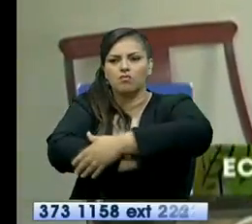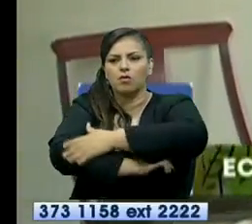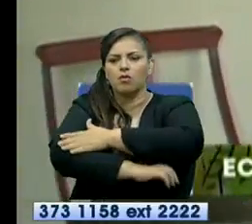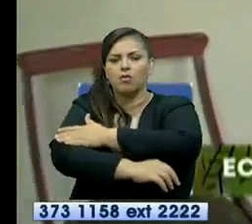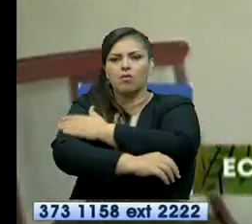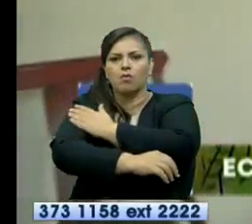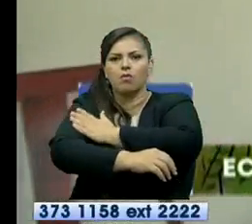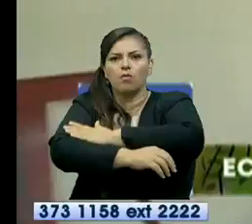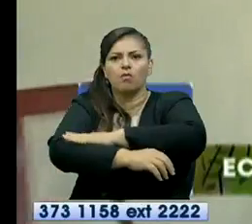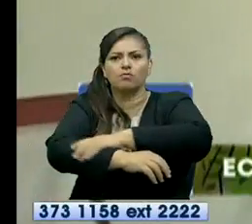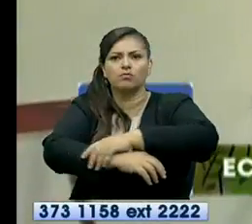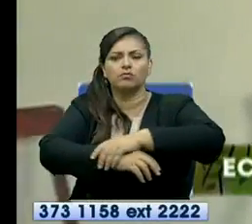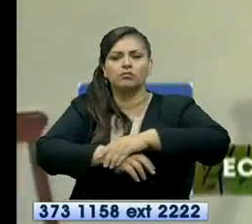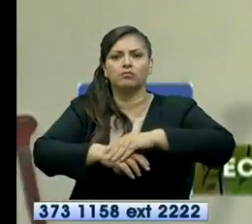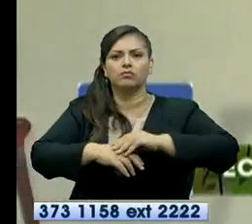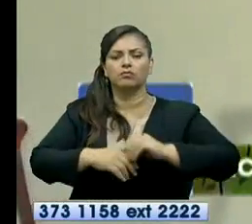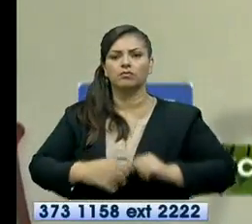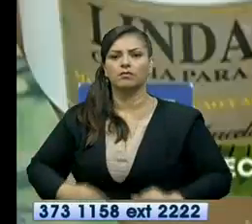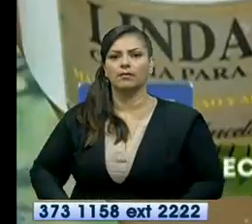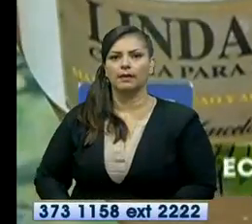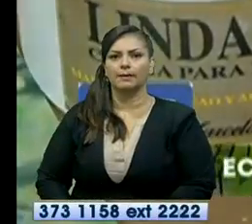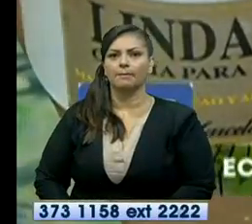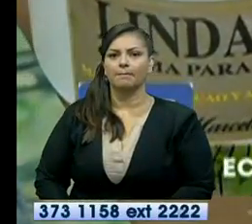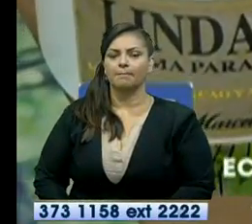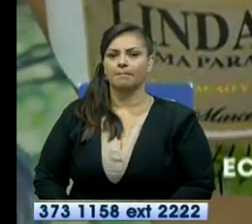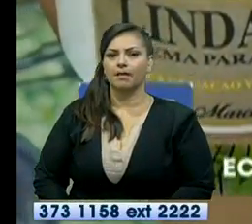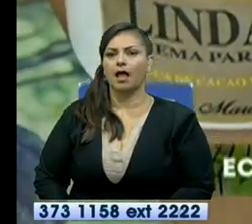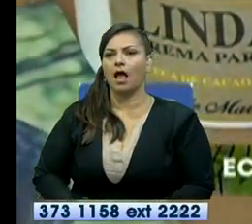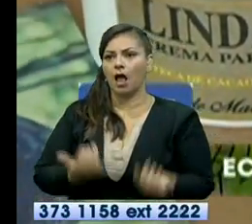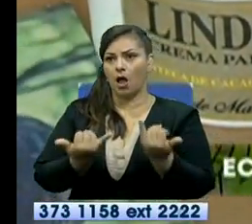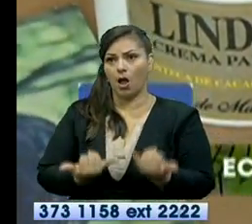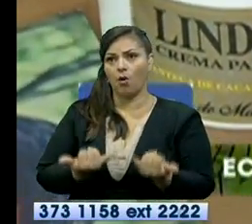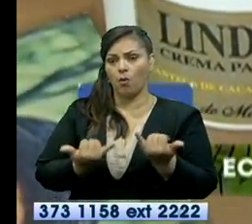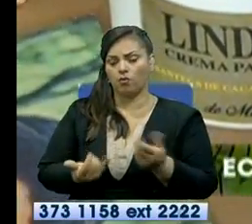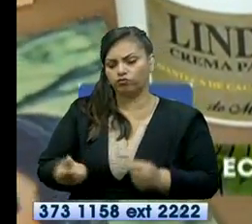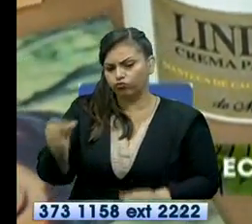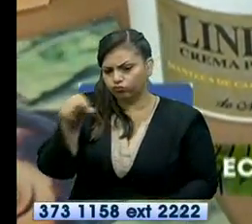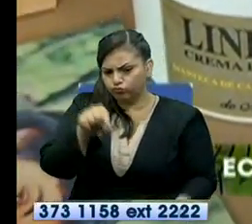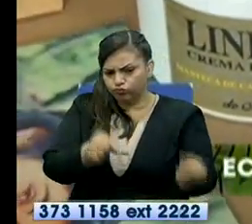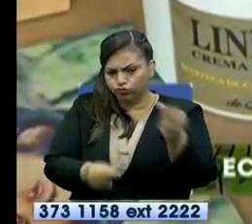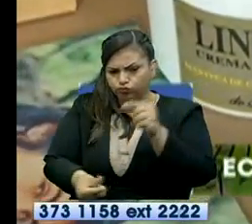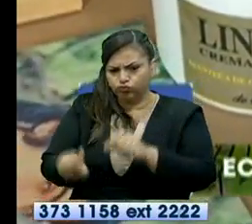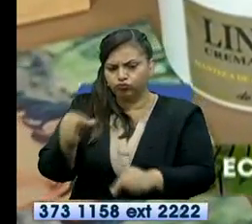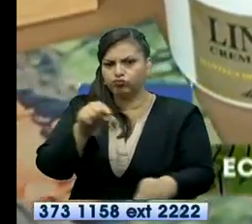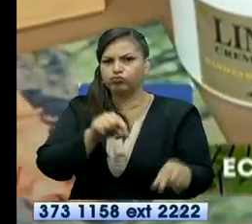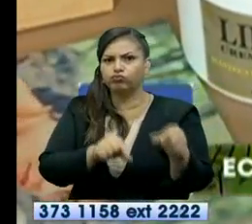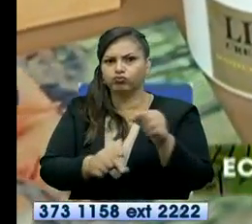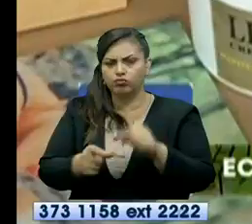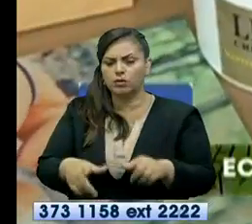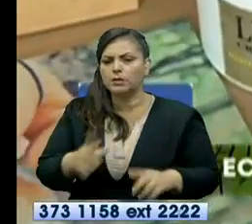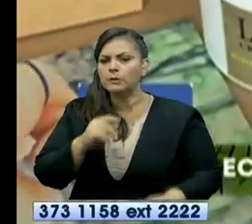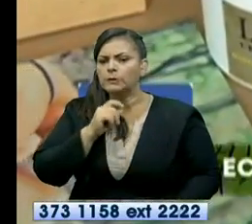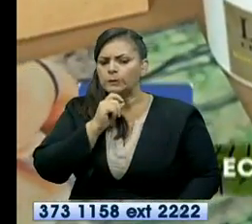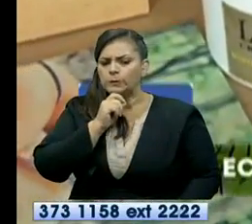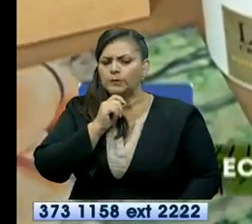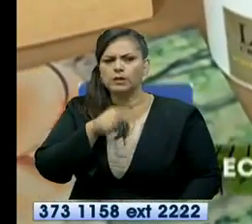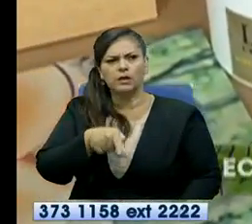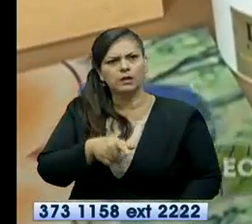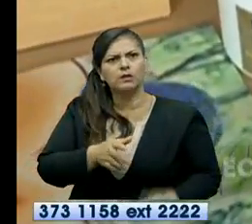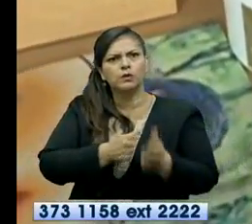se ha trabajado en fórmulas tanto crema para la noche como aceites